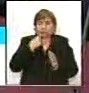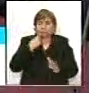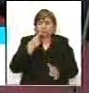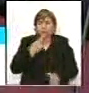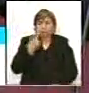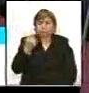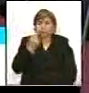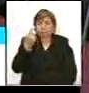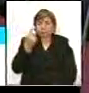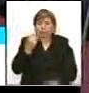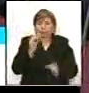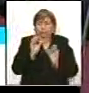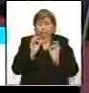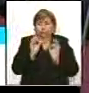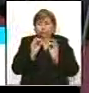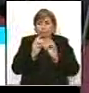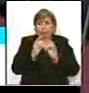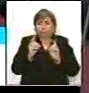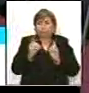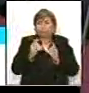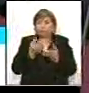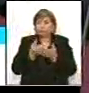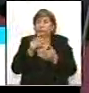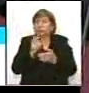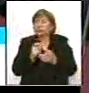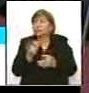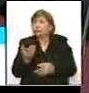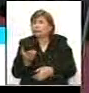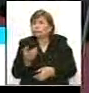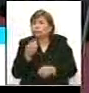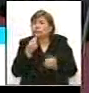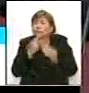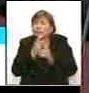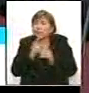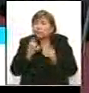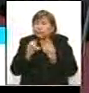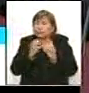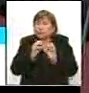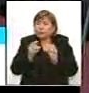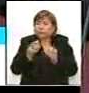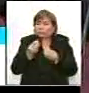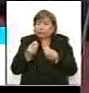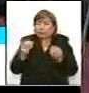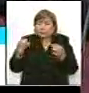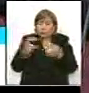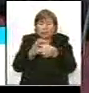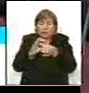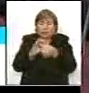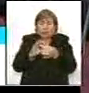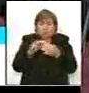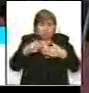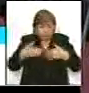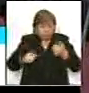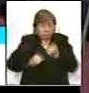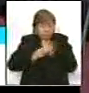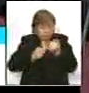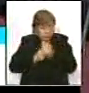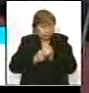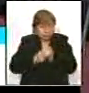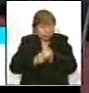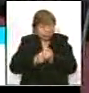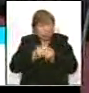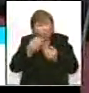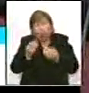entre partidos nacionales. La pregunta es, ¿las alianzas entre partidos nacionales y movimientos regionales ayudan a fortalecer